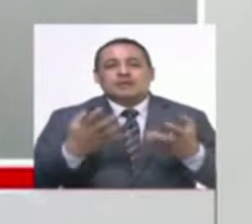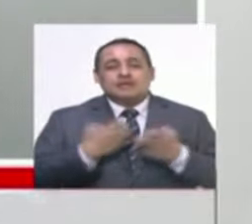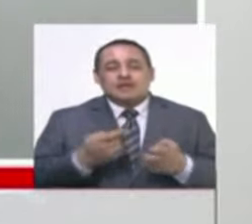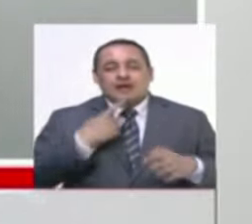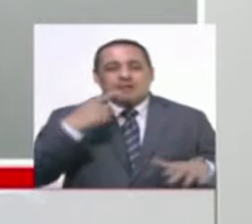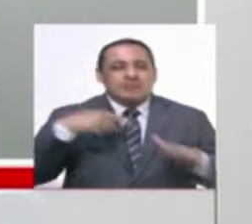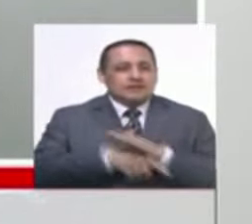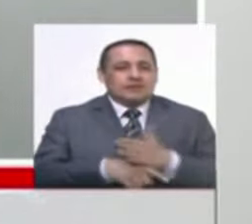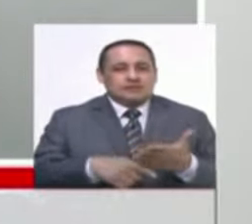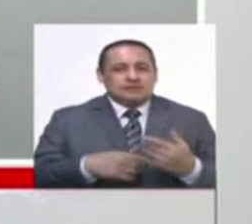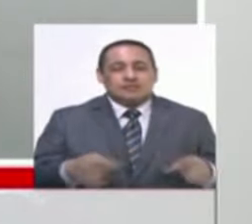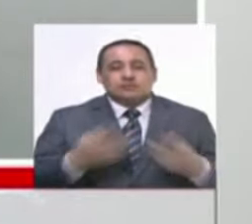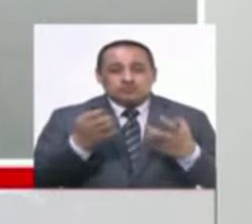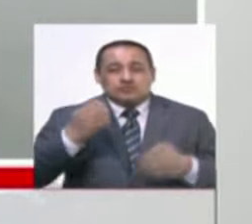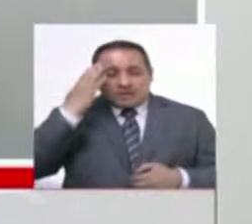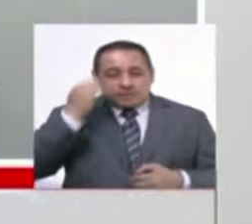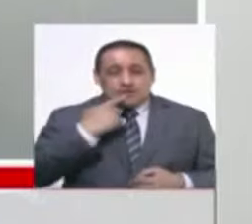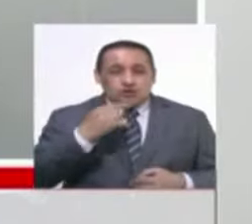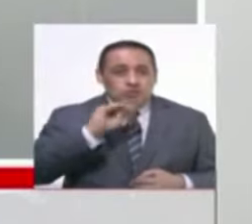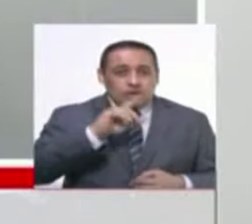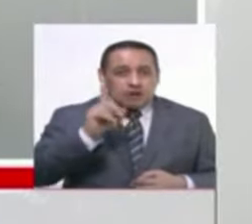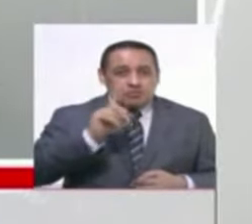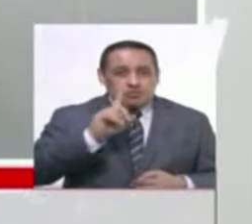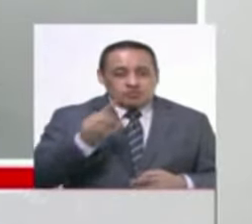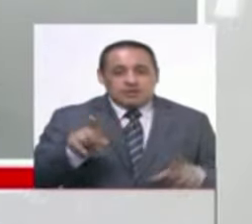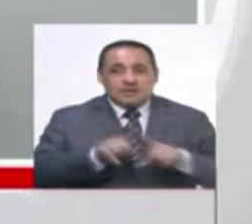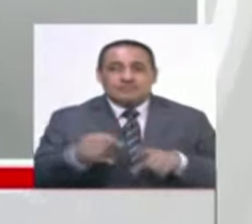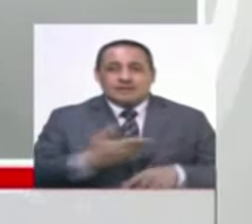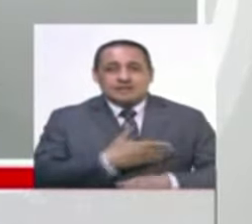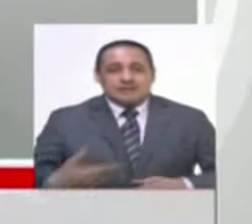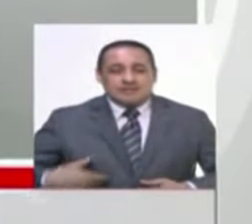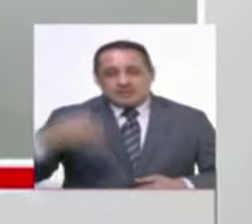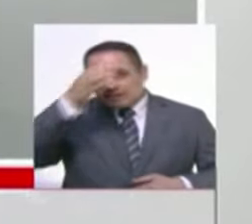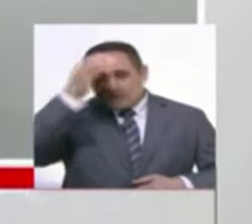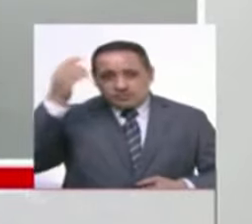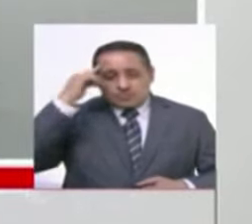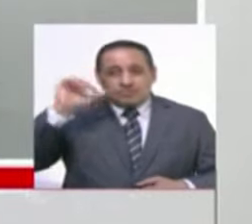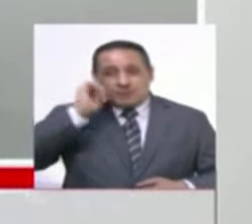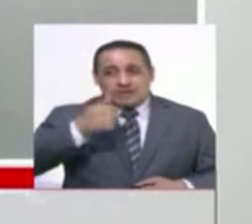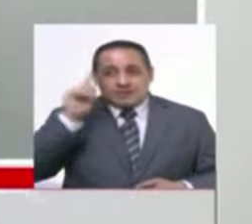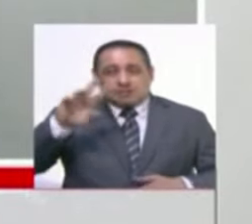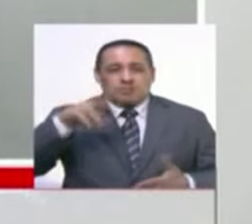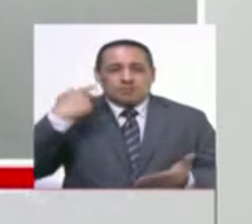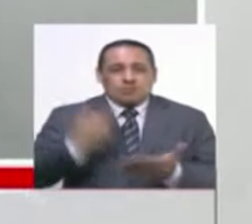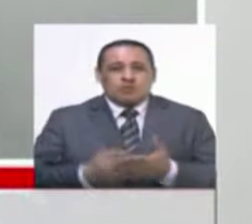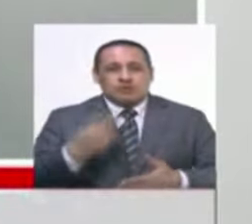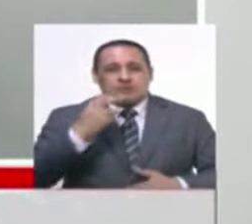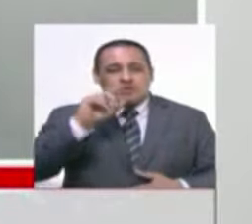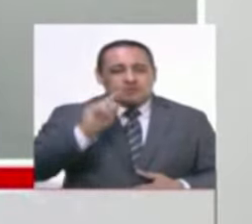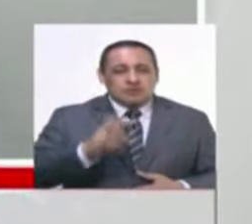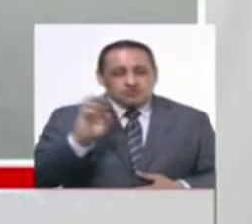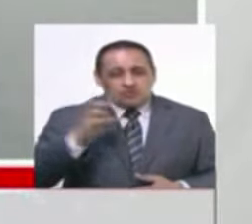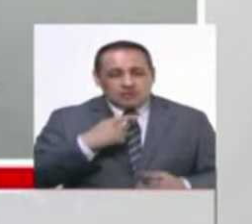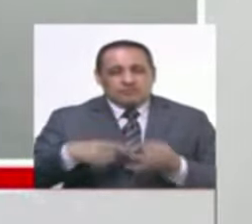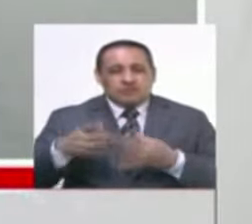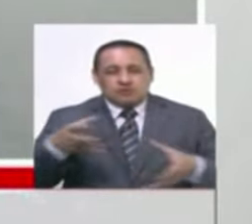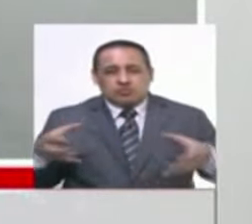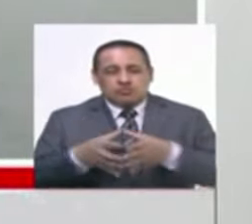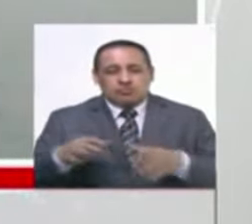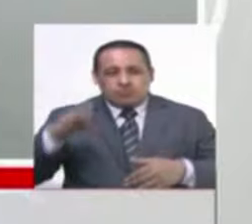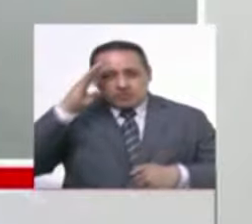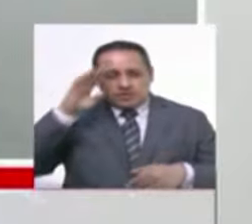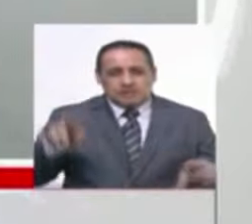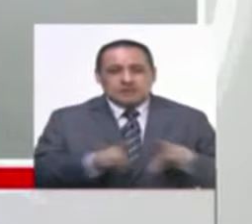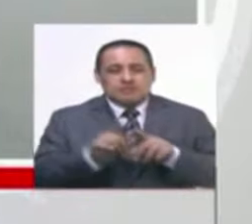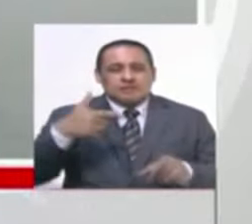silenciar. Tú sabes que si yo hablo, el presidente al día siguiente cae por el tema de los 20 mil dólares, el manejo de la policía, lo